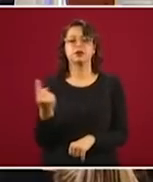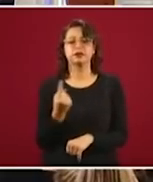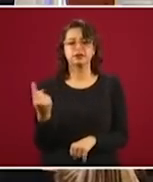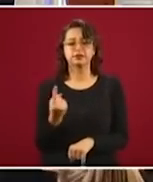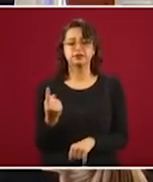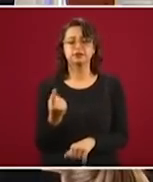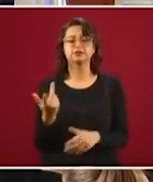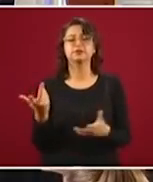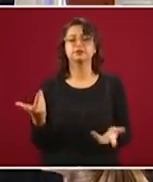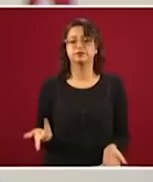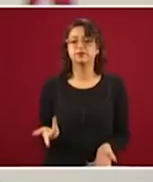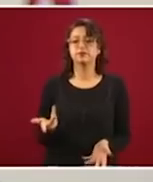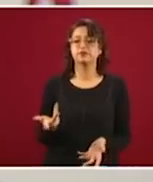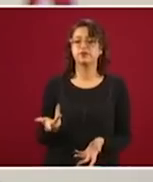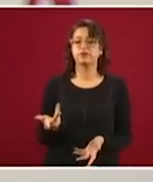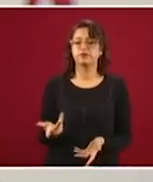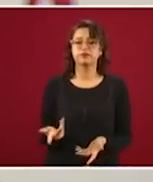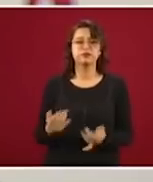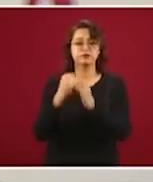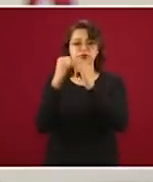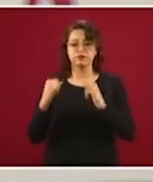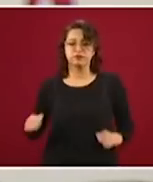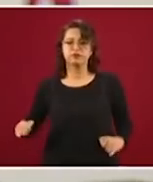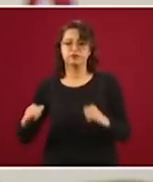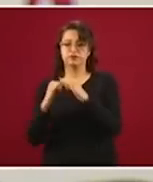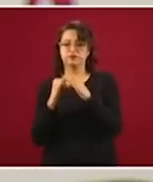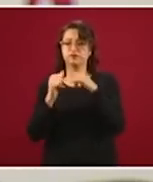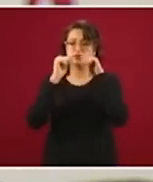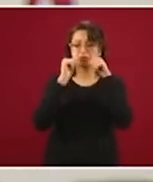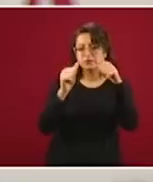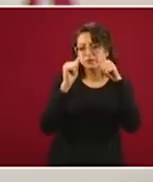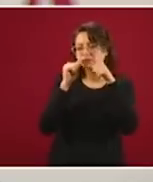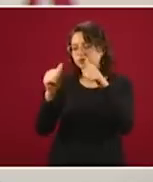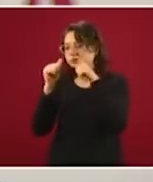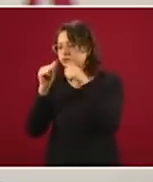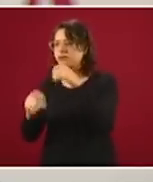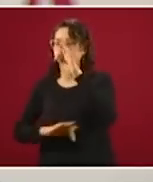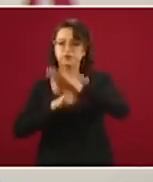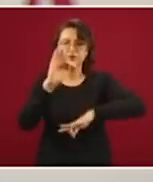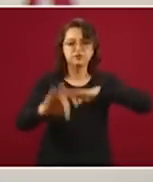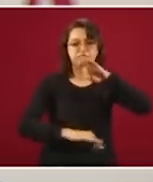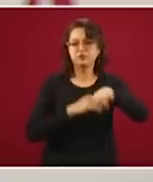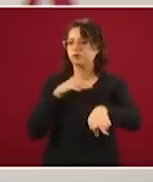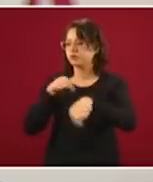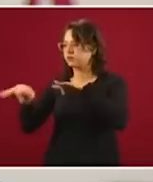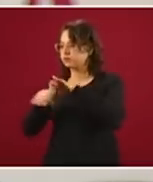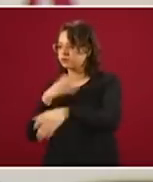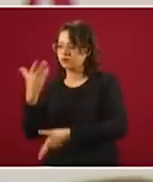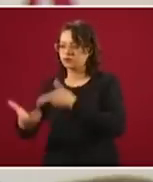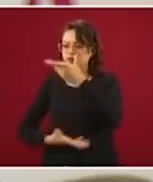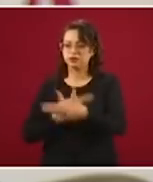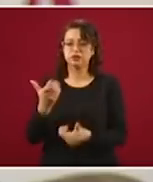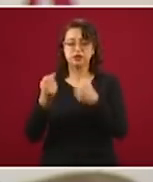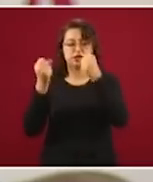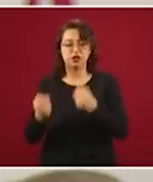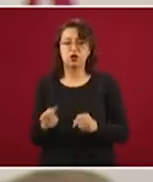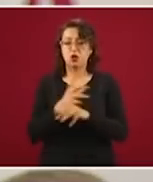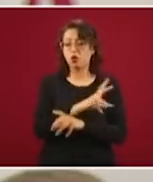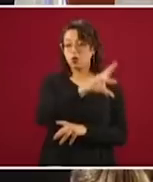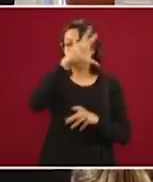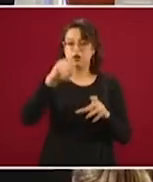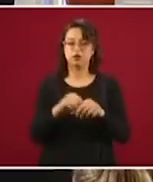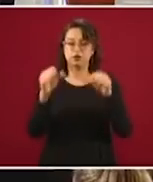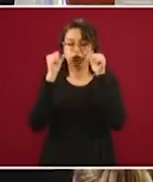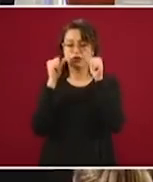que permanecieron activas, funcionando y garantizando servicios. Tiene un modelo integral